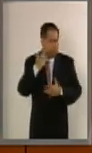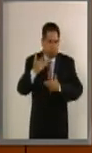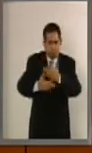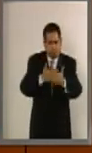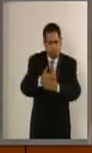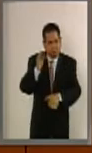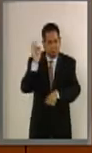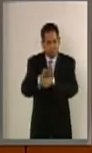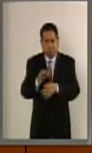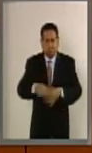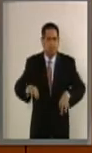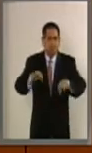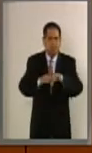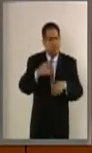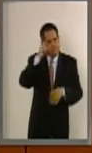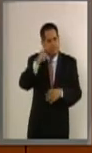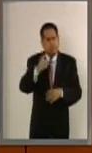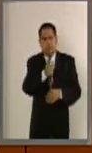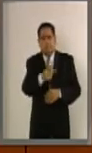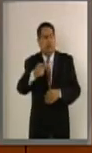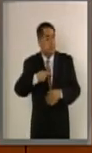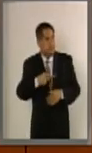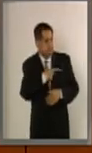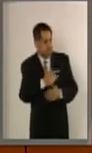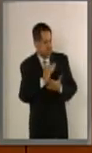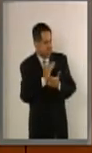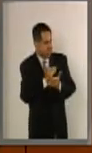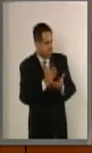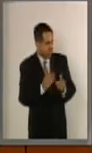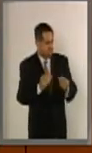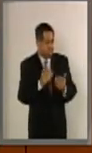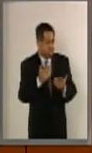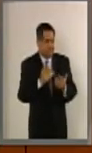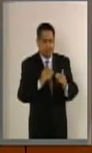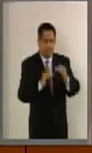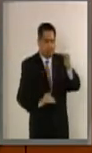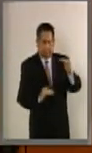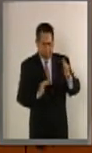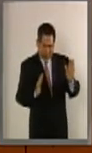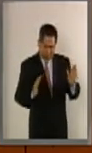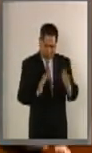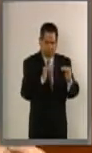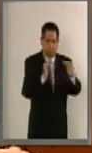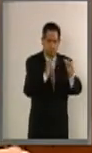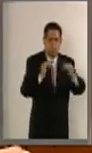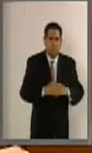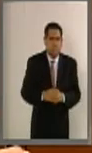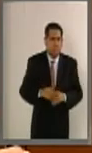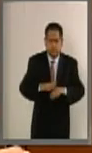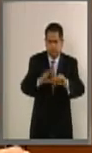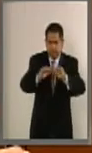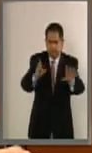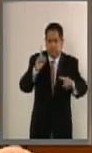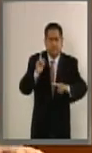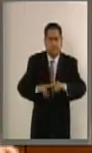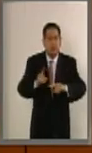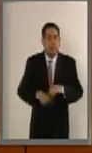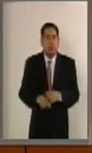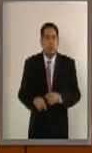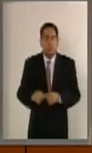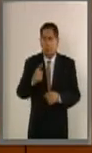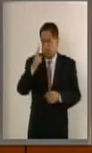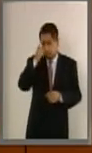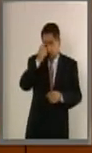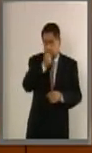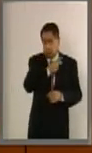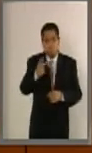efectivas contra la pobreza y la desigualdad social. En números gruesos, uno de cada